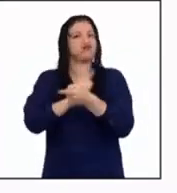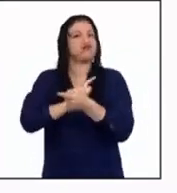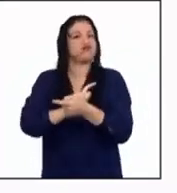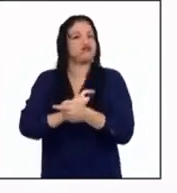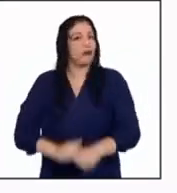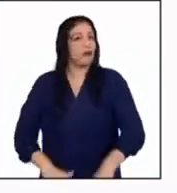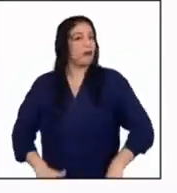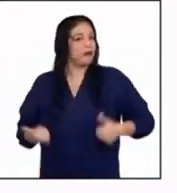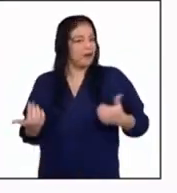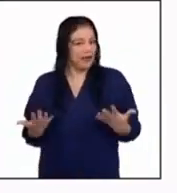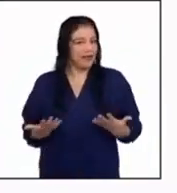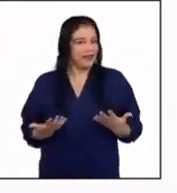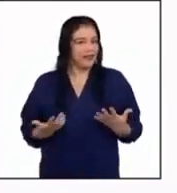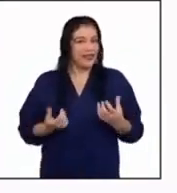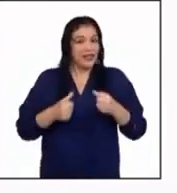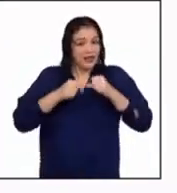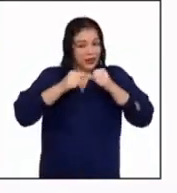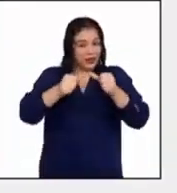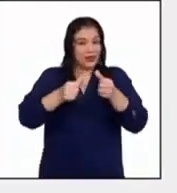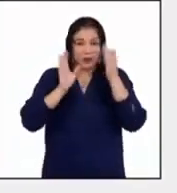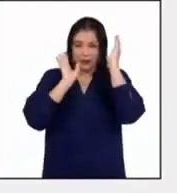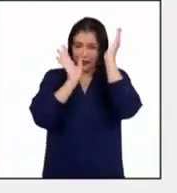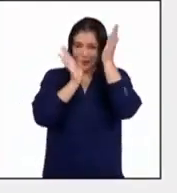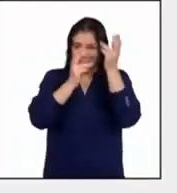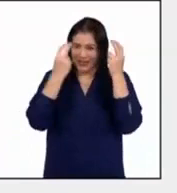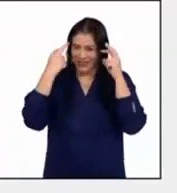Bueno, sigamos con su charla.